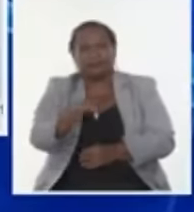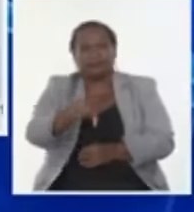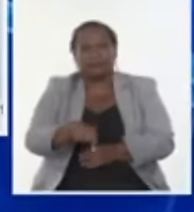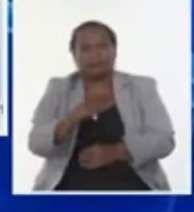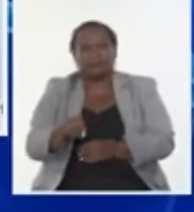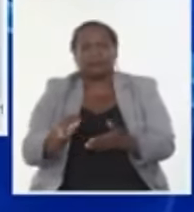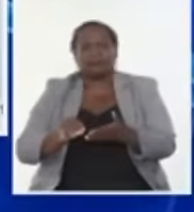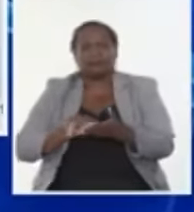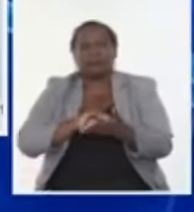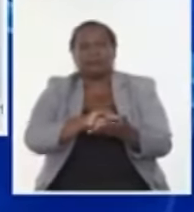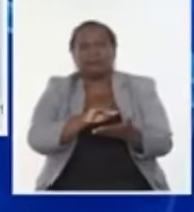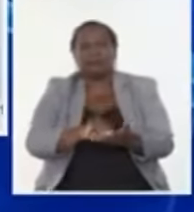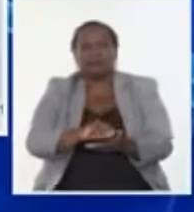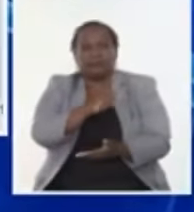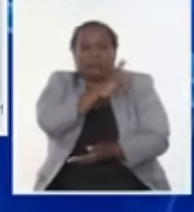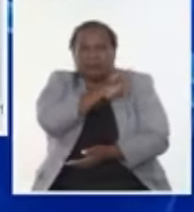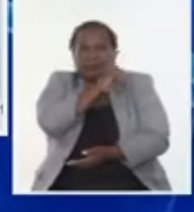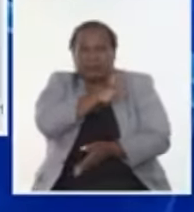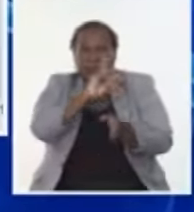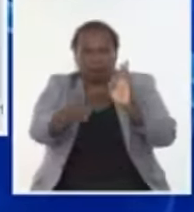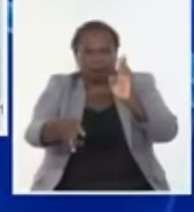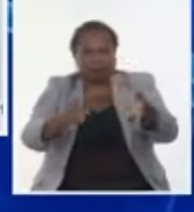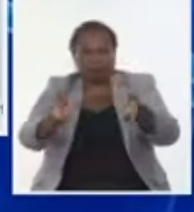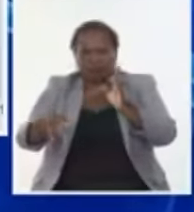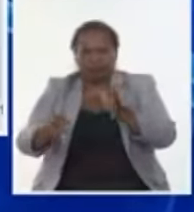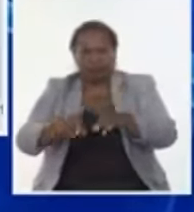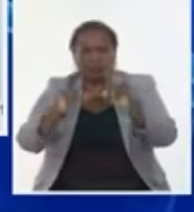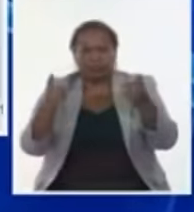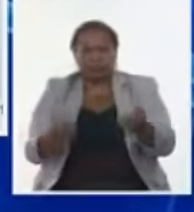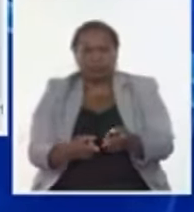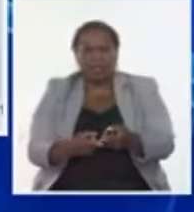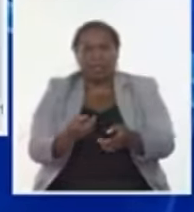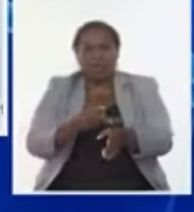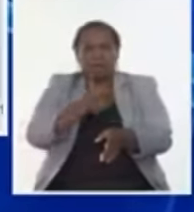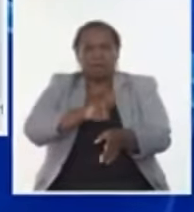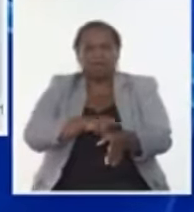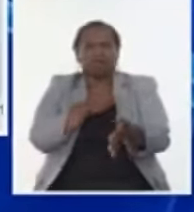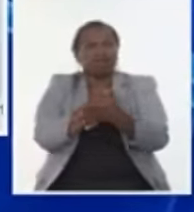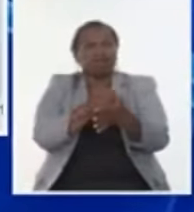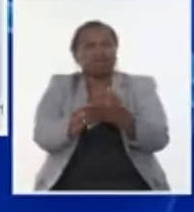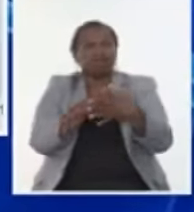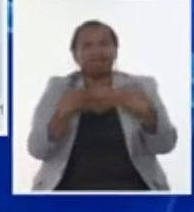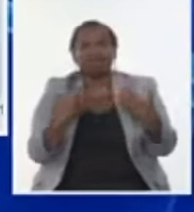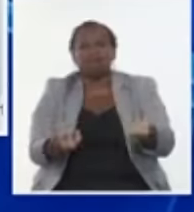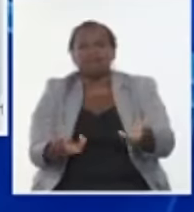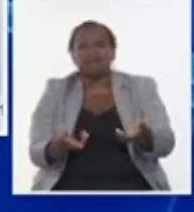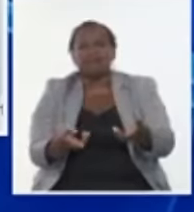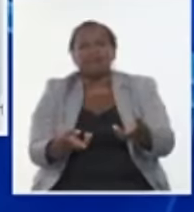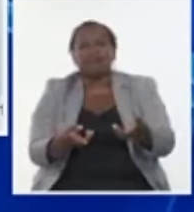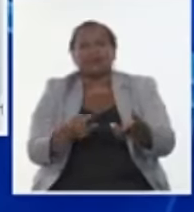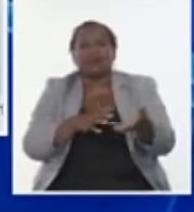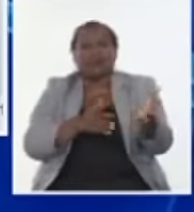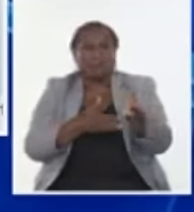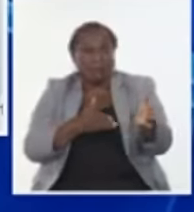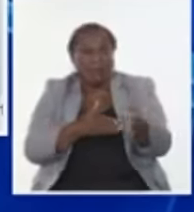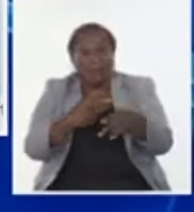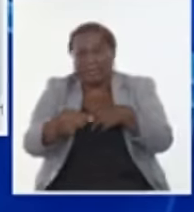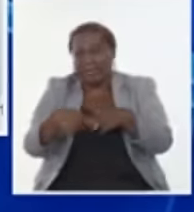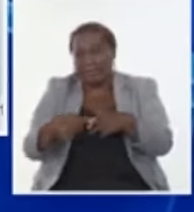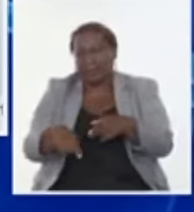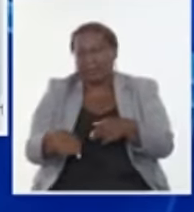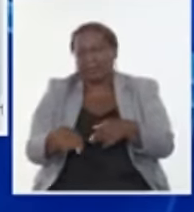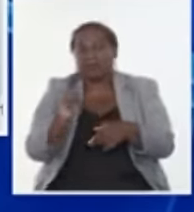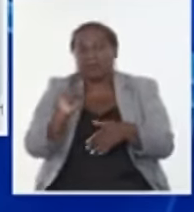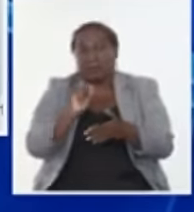implementación de las directivas generales para la prevención y enfrentamiento a estas tendencias. El